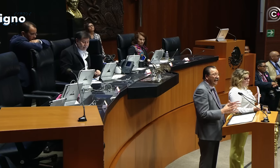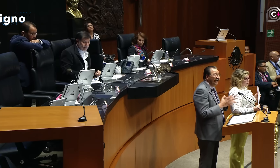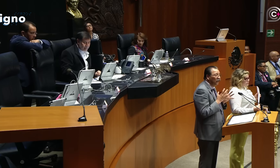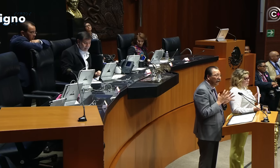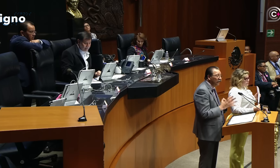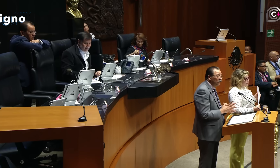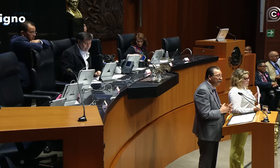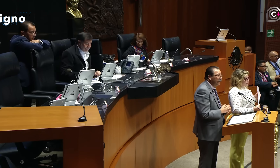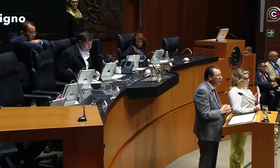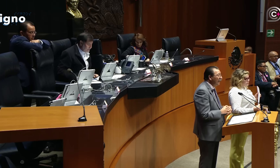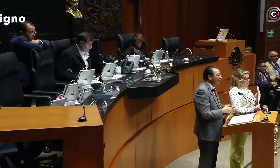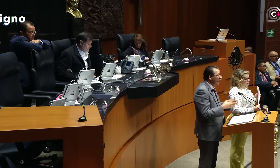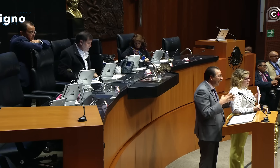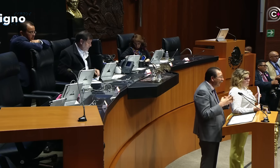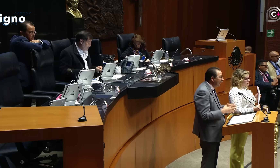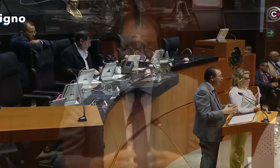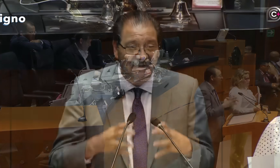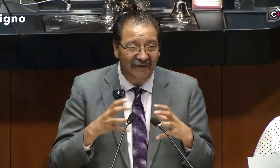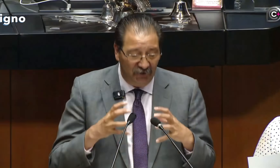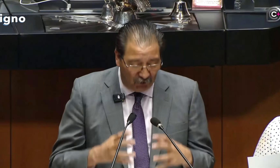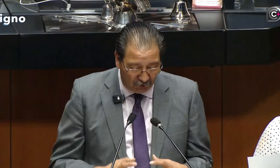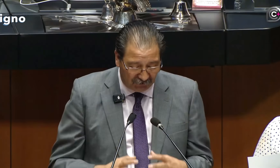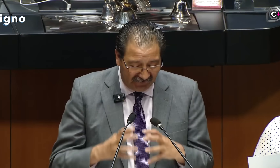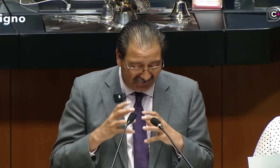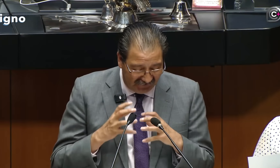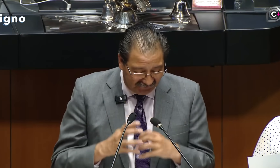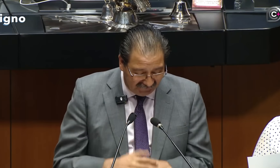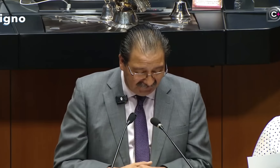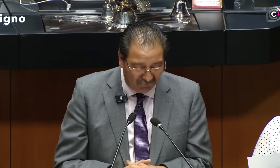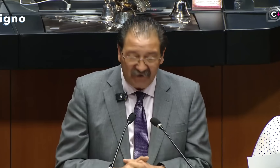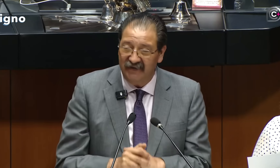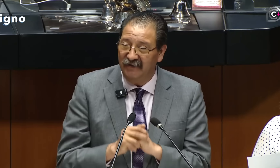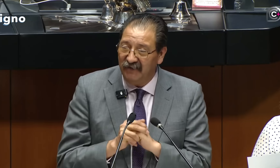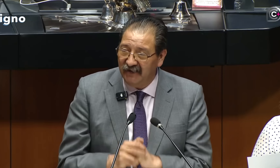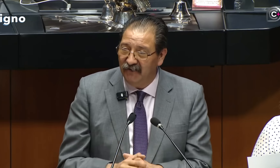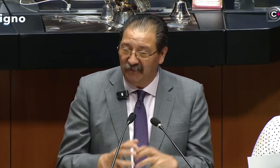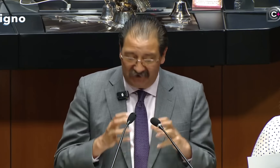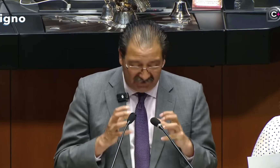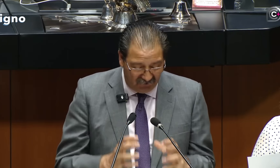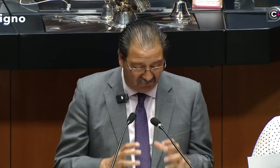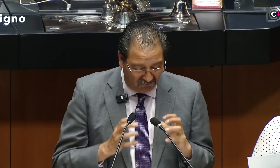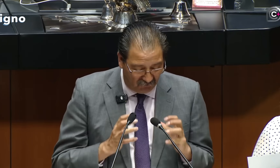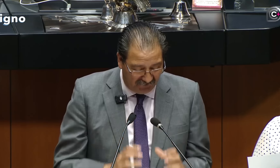entonces lo que sucedió, la tragedia del 12 de diciembre de